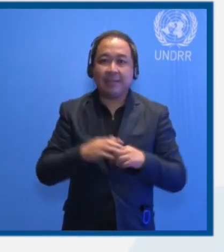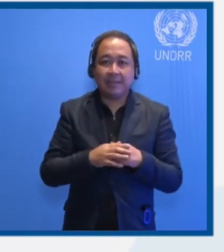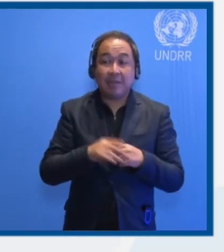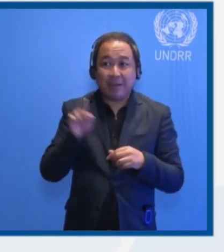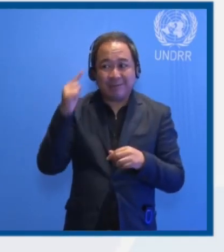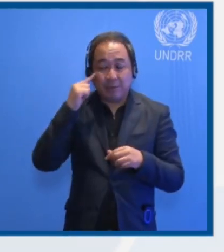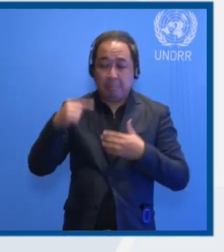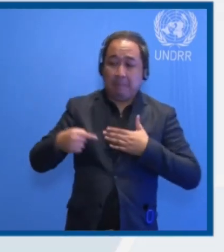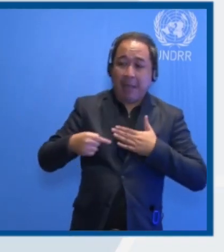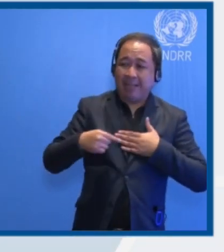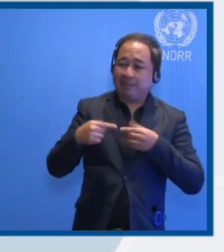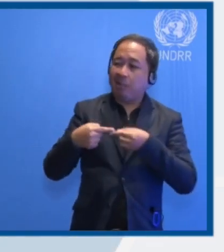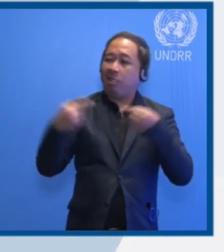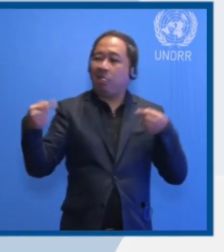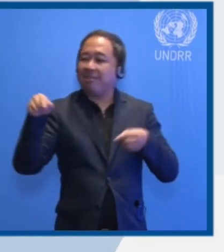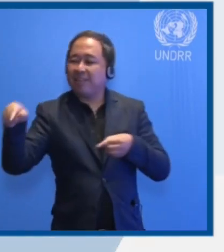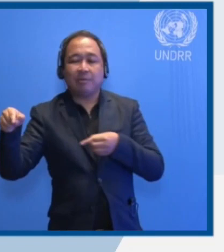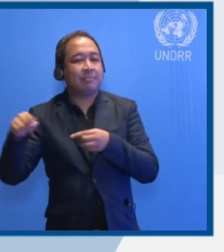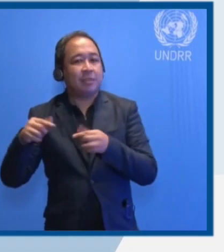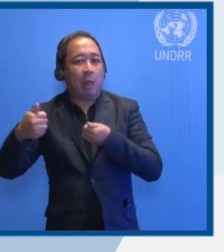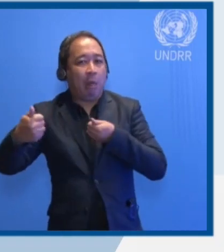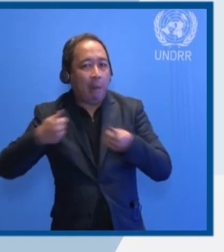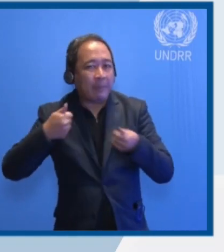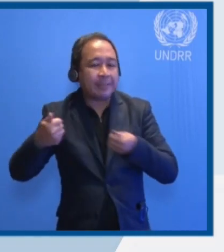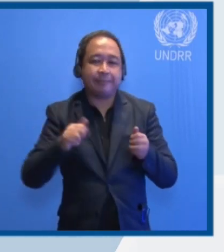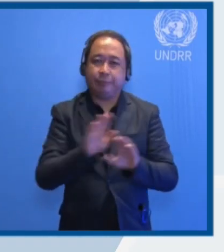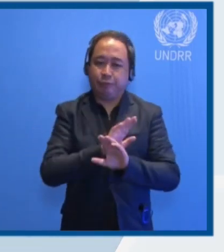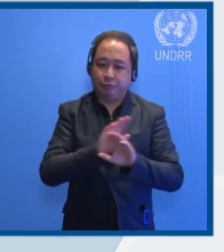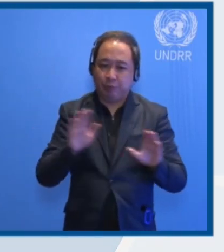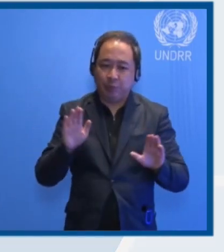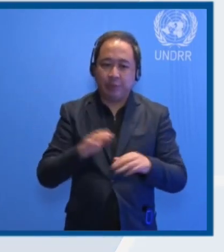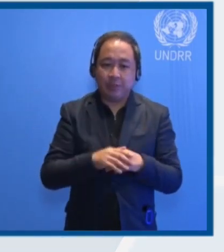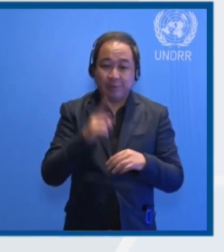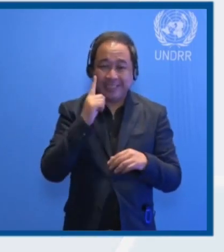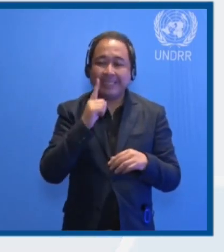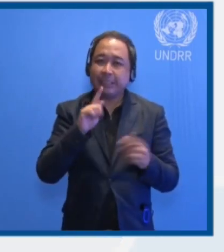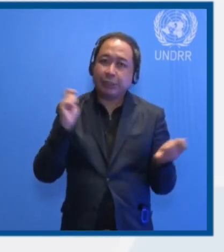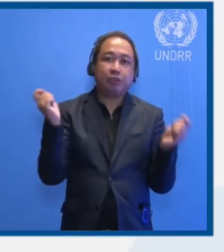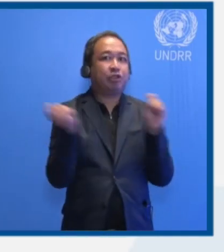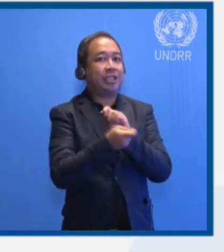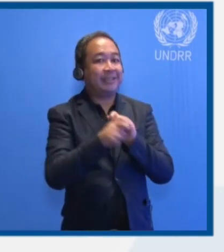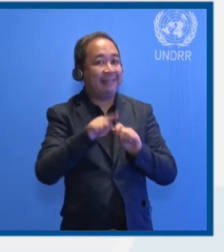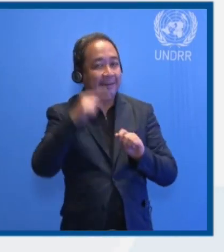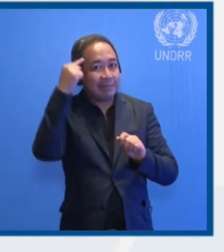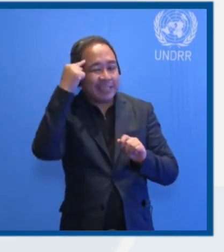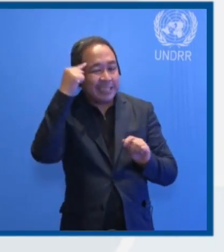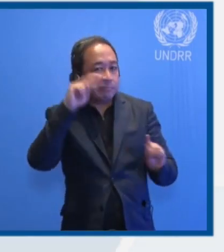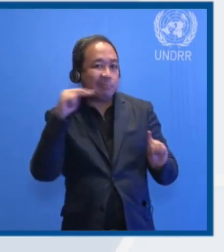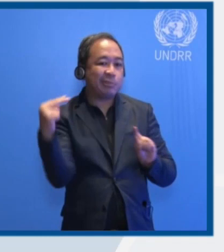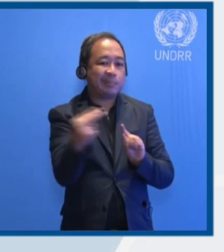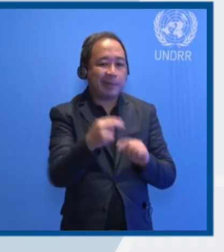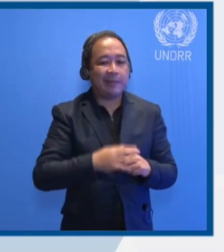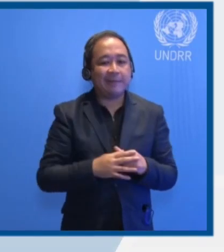muchas veces porque los resultados de las soluciones basadas en la naturaleza no son visibles en el corto plazo, pero sí requieren una